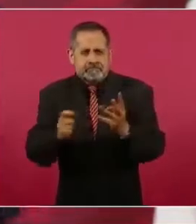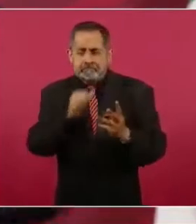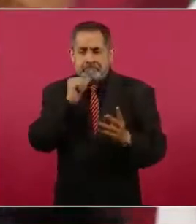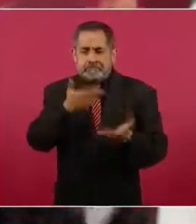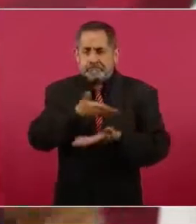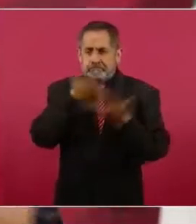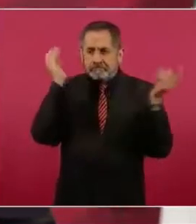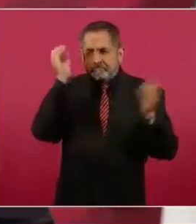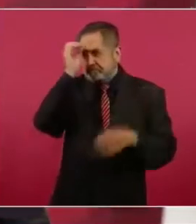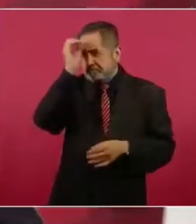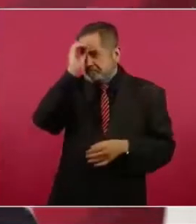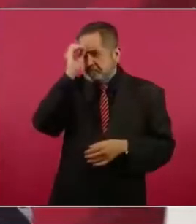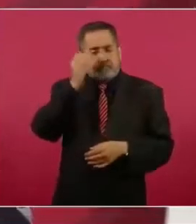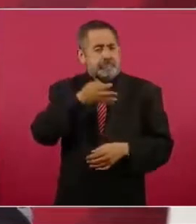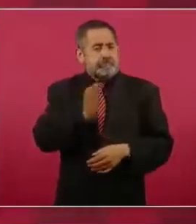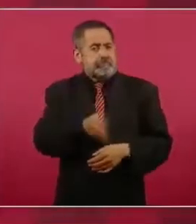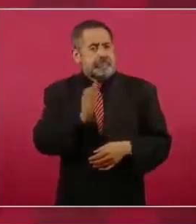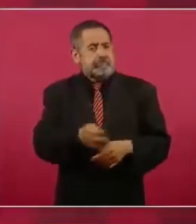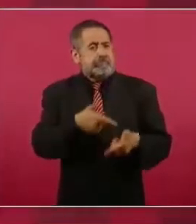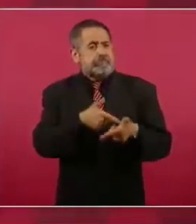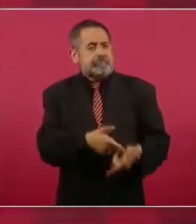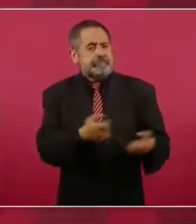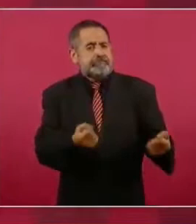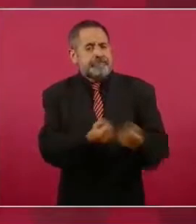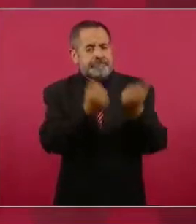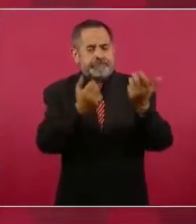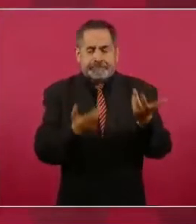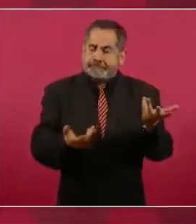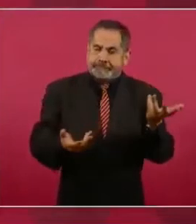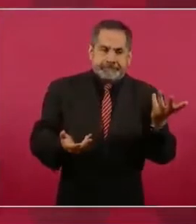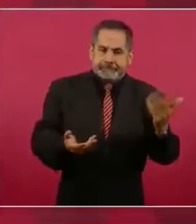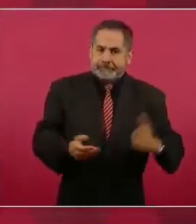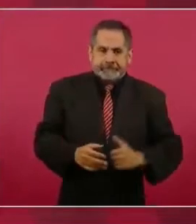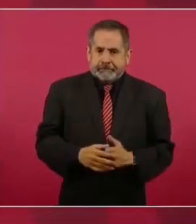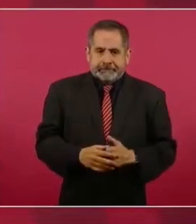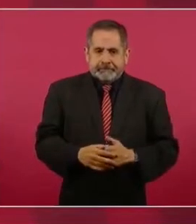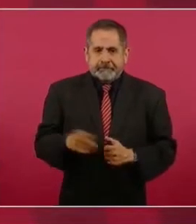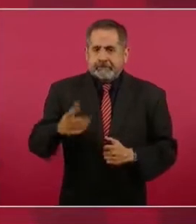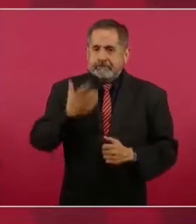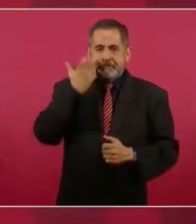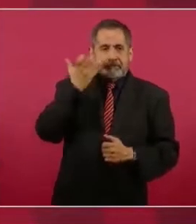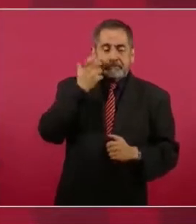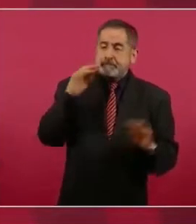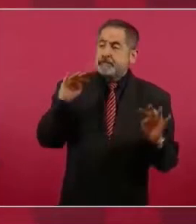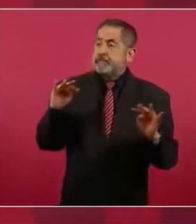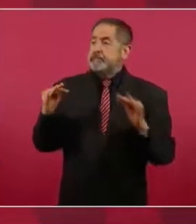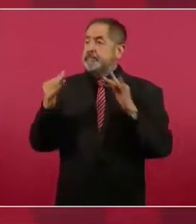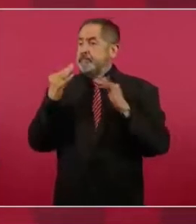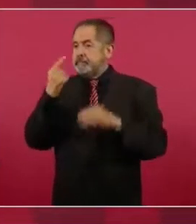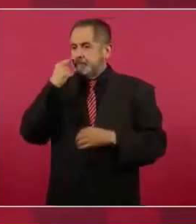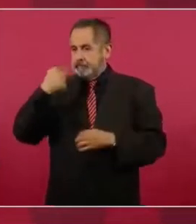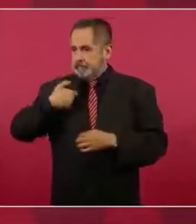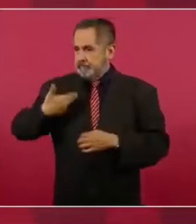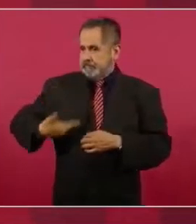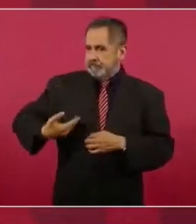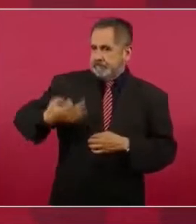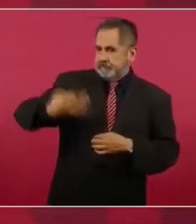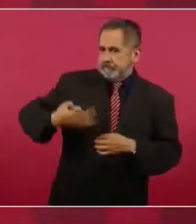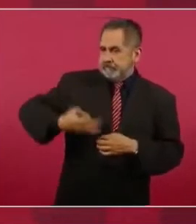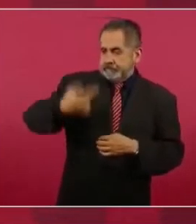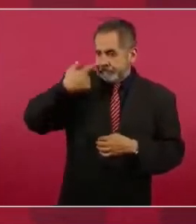de lo que estaba sucediendo, nada más para ganar legitimidad,